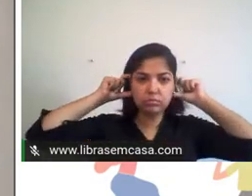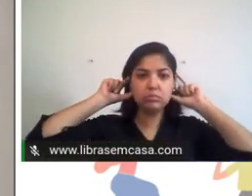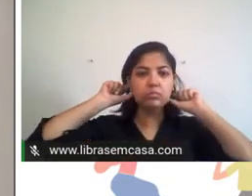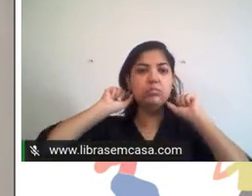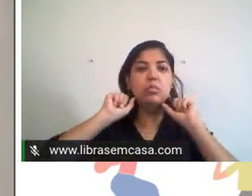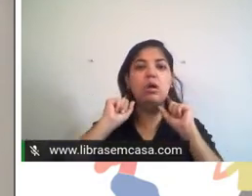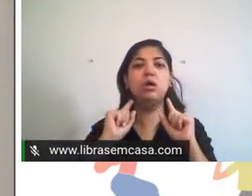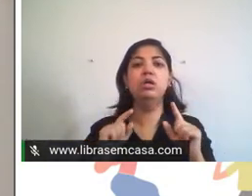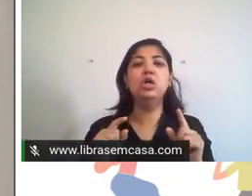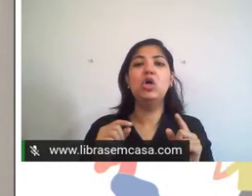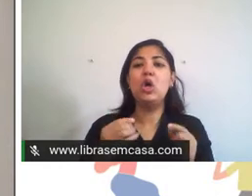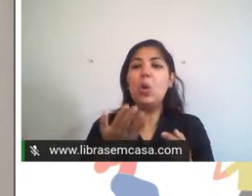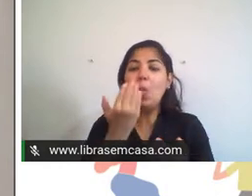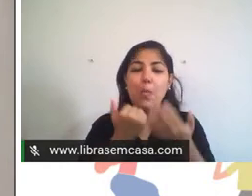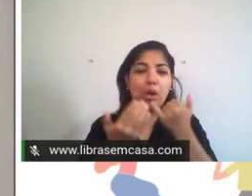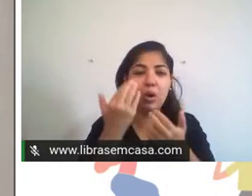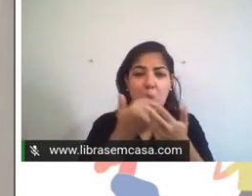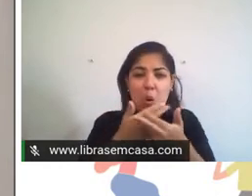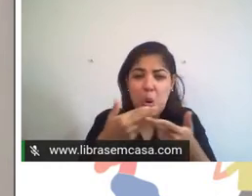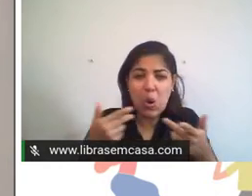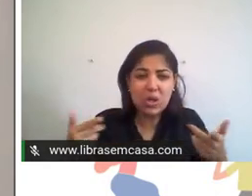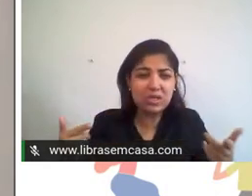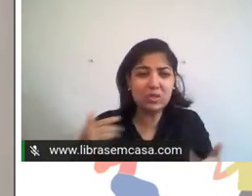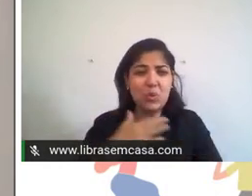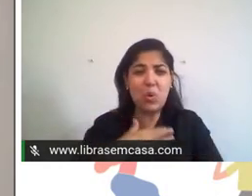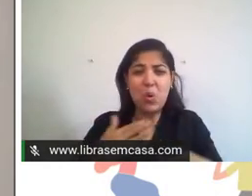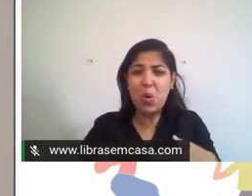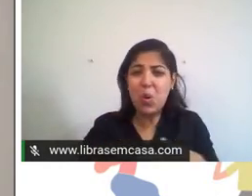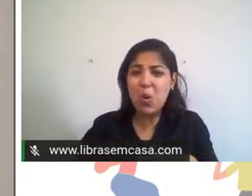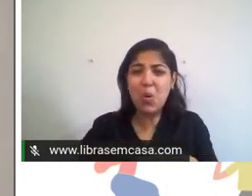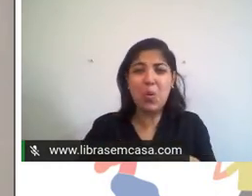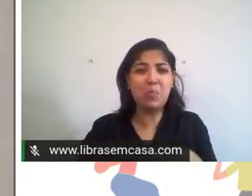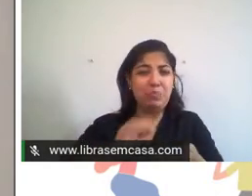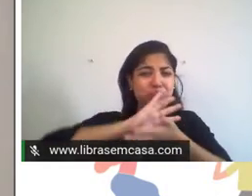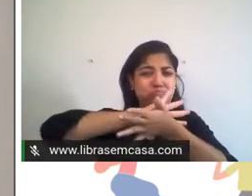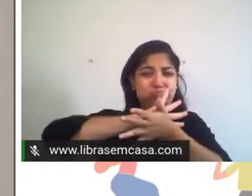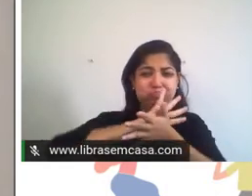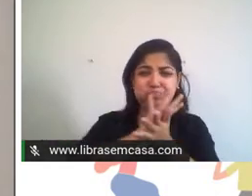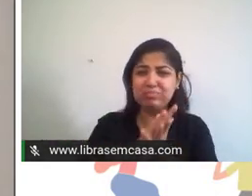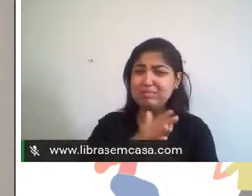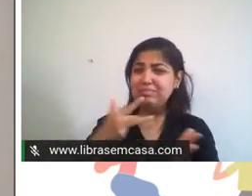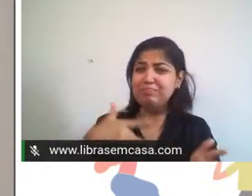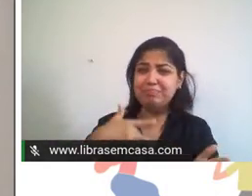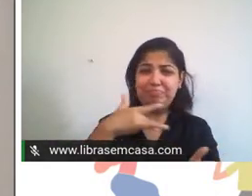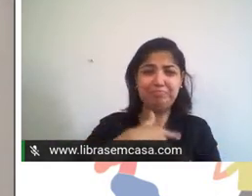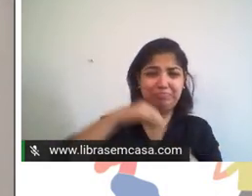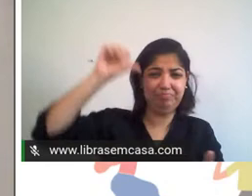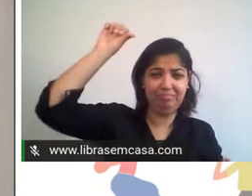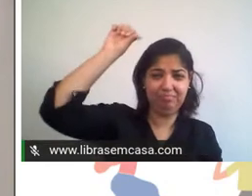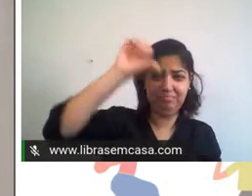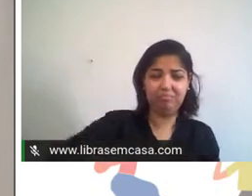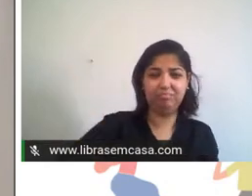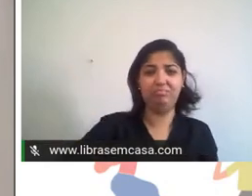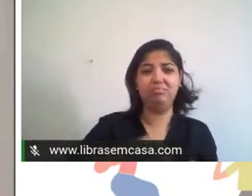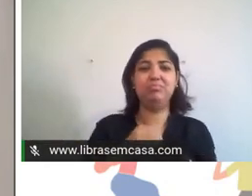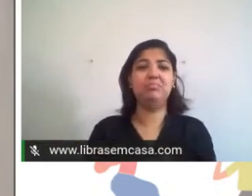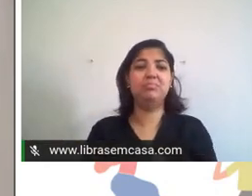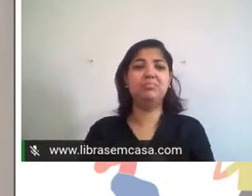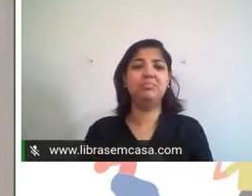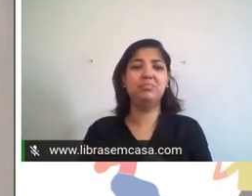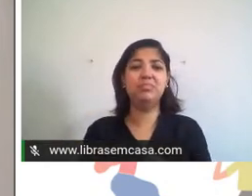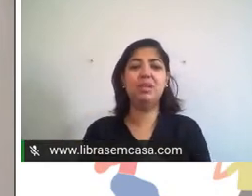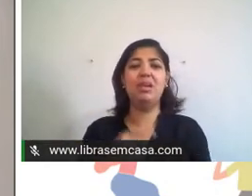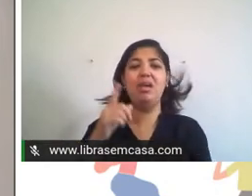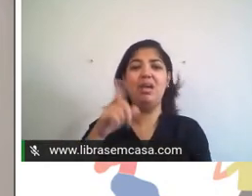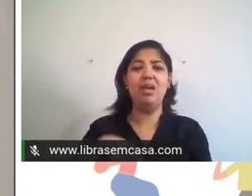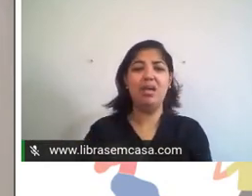nuestra salud y que vuelven estos cuerpos territorio absolutamente arrasable por un virus que ni siquiera